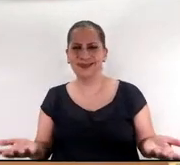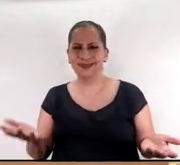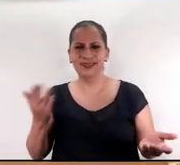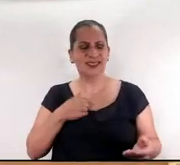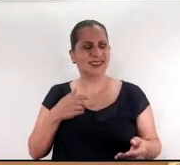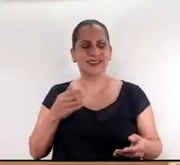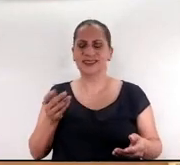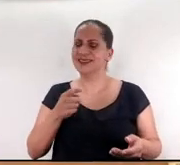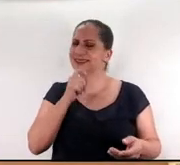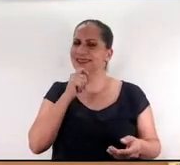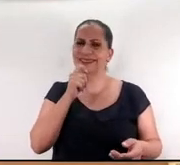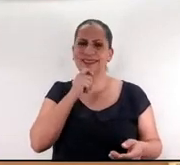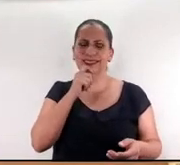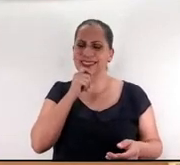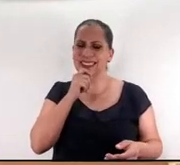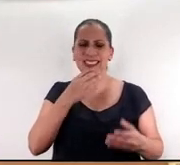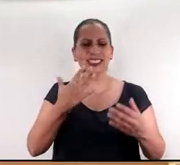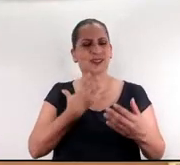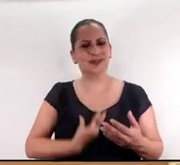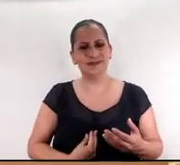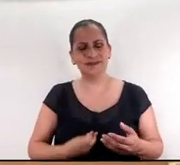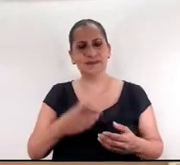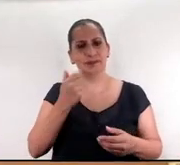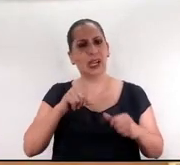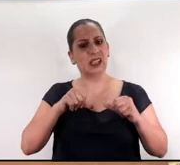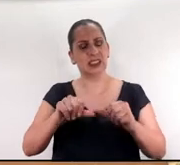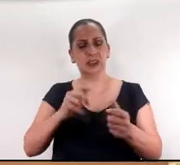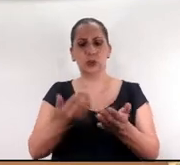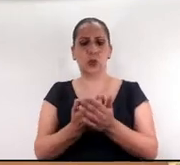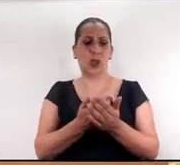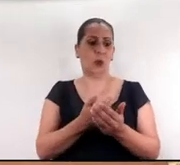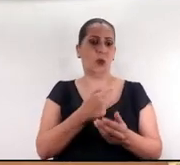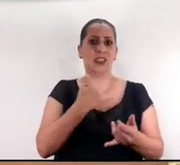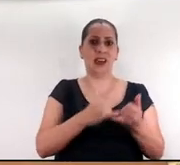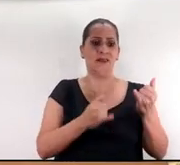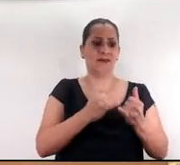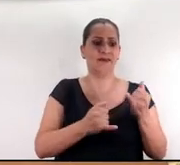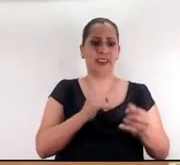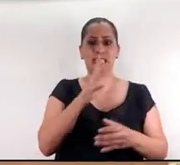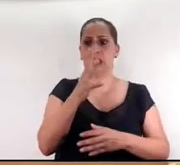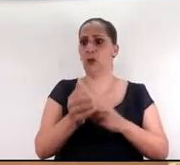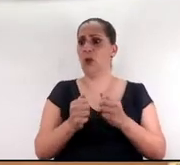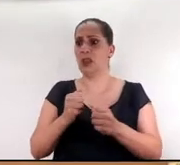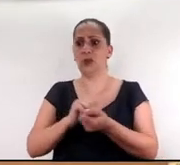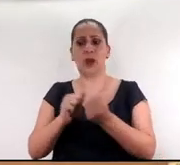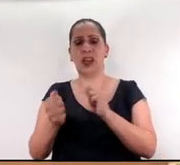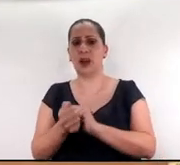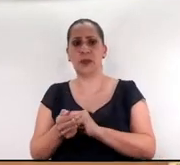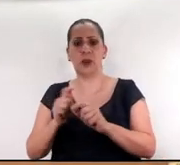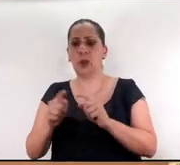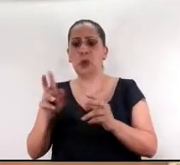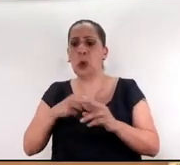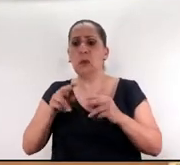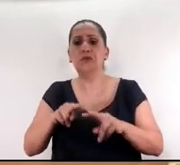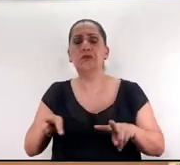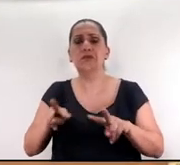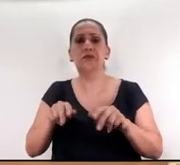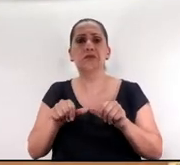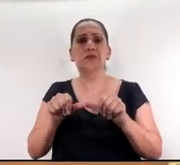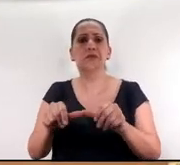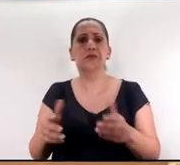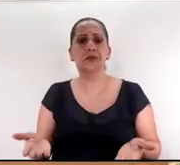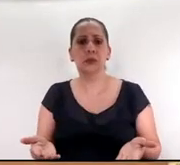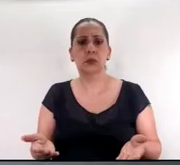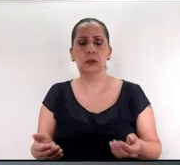crear un plan regulador nuevo, y cuando ya lo terminamos ya casi que se cumplieron los 5 años y no tuvo mayor vigencia. Bueno, y también